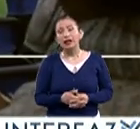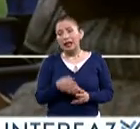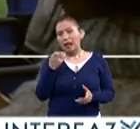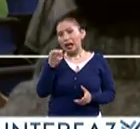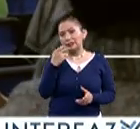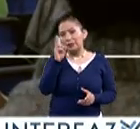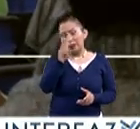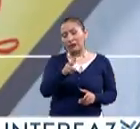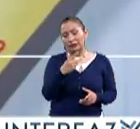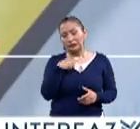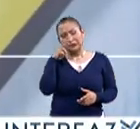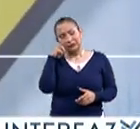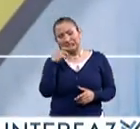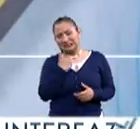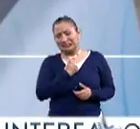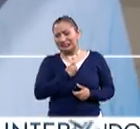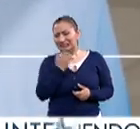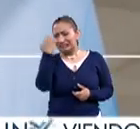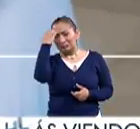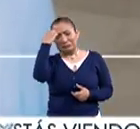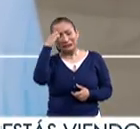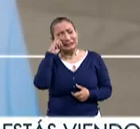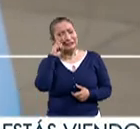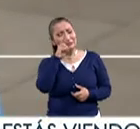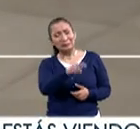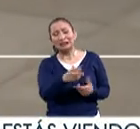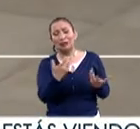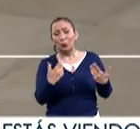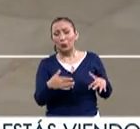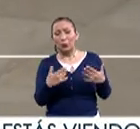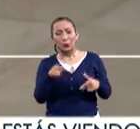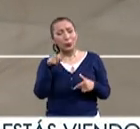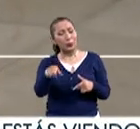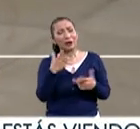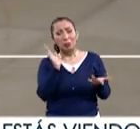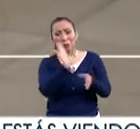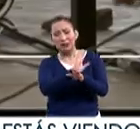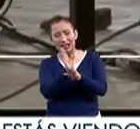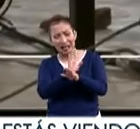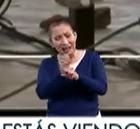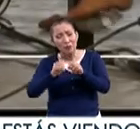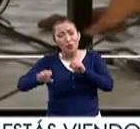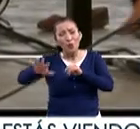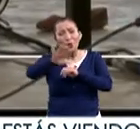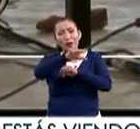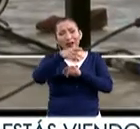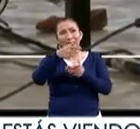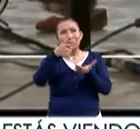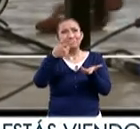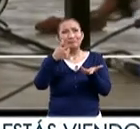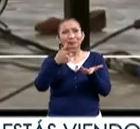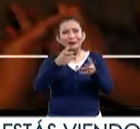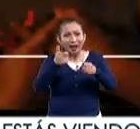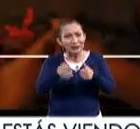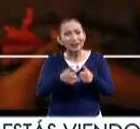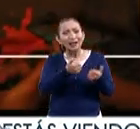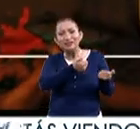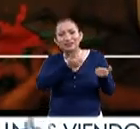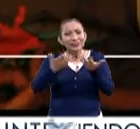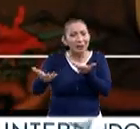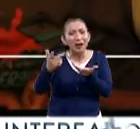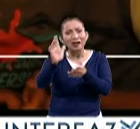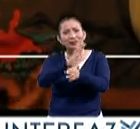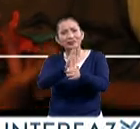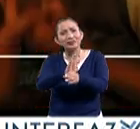Es realmente conmovedor la experiencia de estar en esas proyecciones, en esa manera de llevar